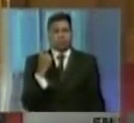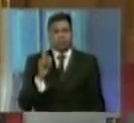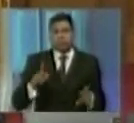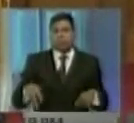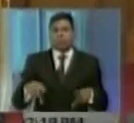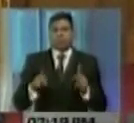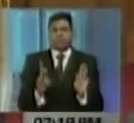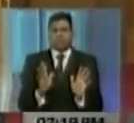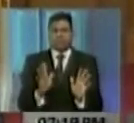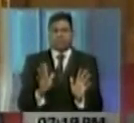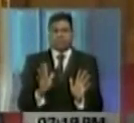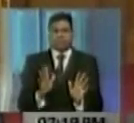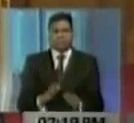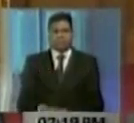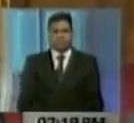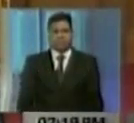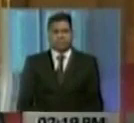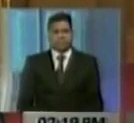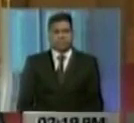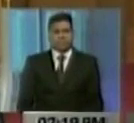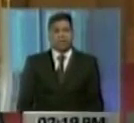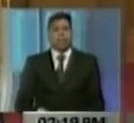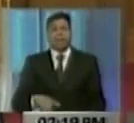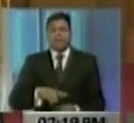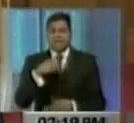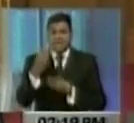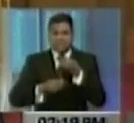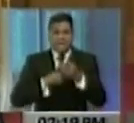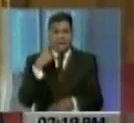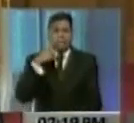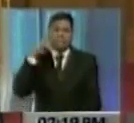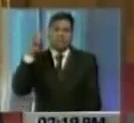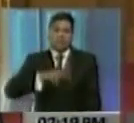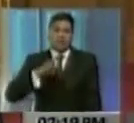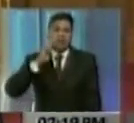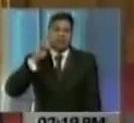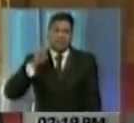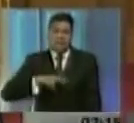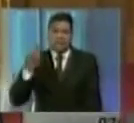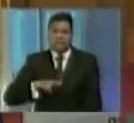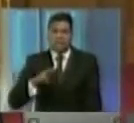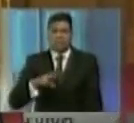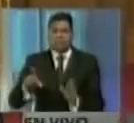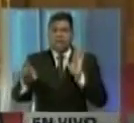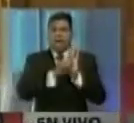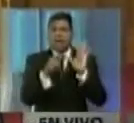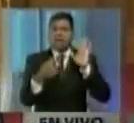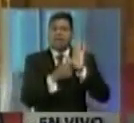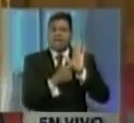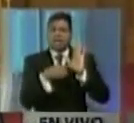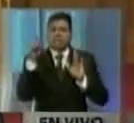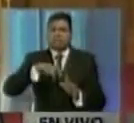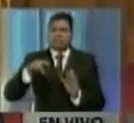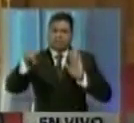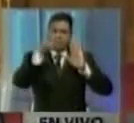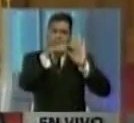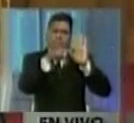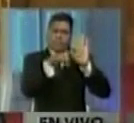Así que, para que se conviertan en realidad, necesitan cumplir la ley y los requisitos.